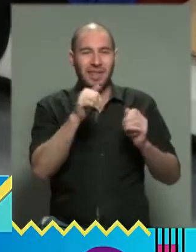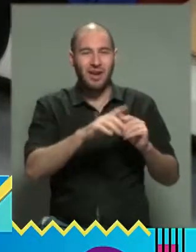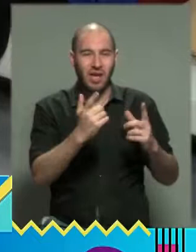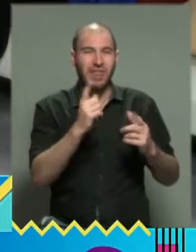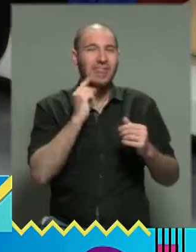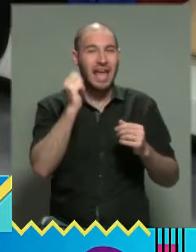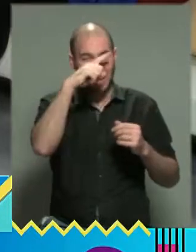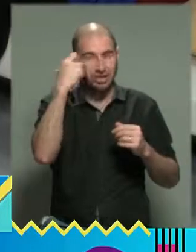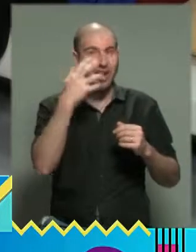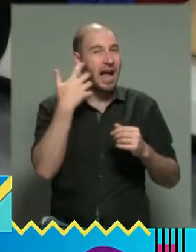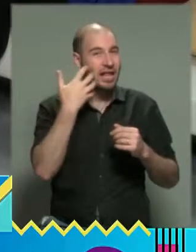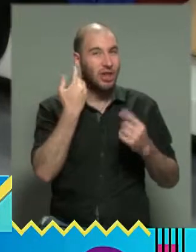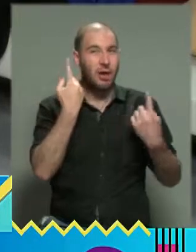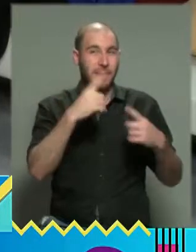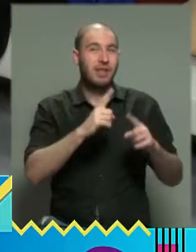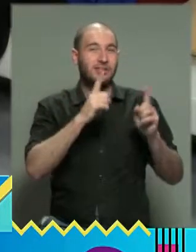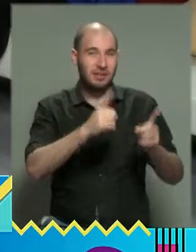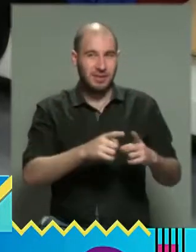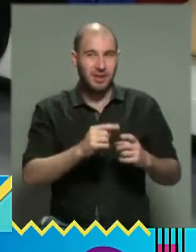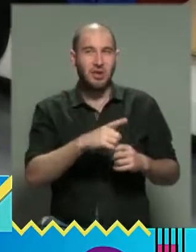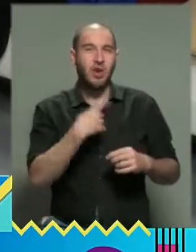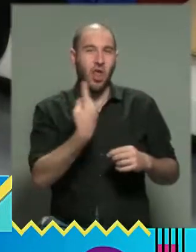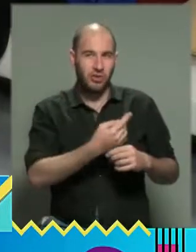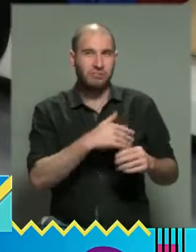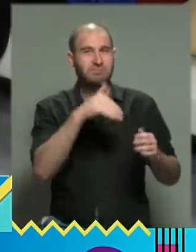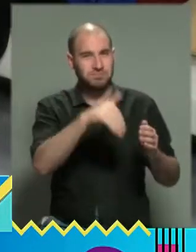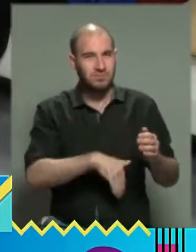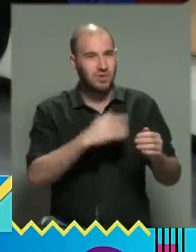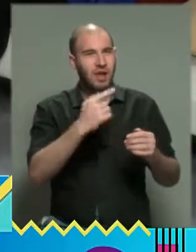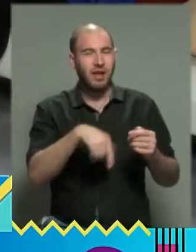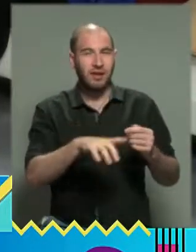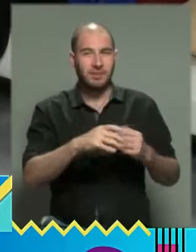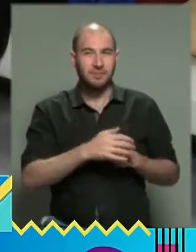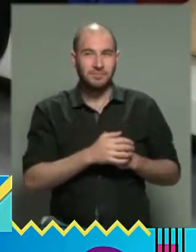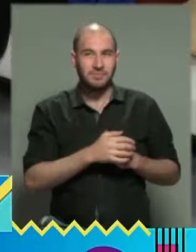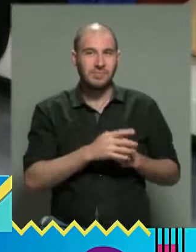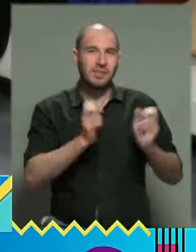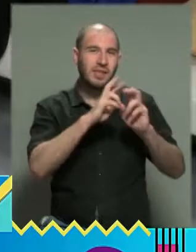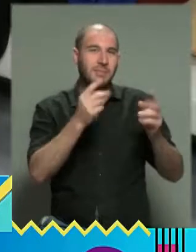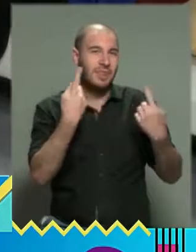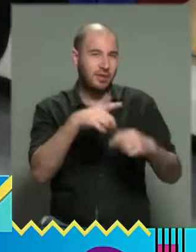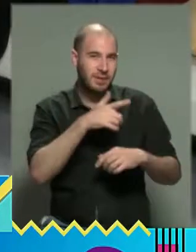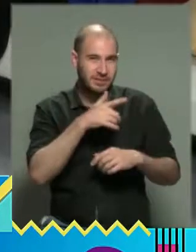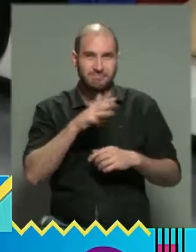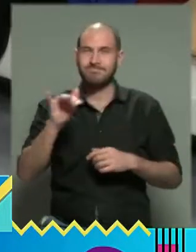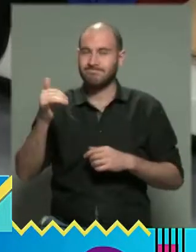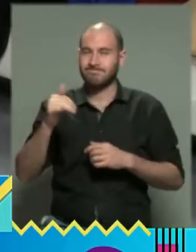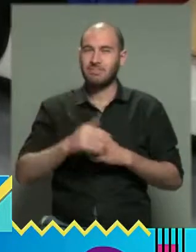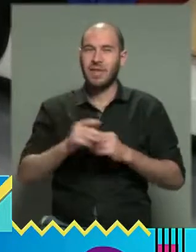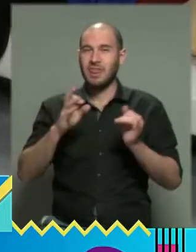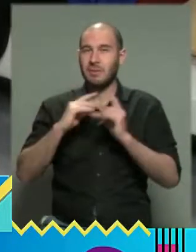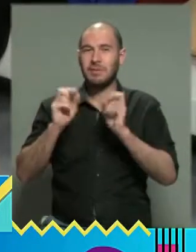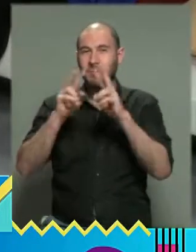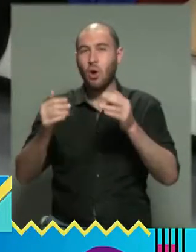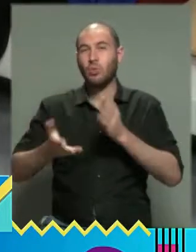Día Internacional del Gato, pero por supuesto nosotros vamos a ahondar en lo que nos interpreta, lo que tiene que ver con Distintos Parecidos. Exactamente, debatir sobre